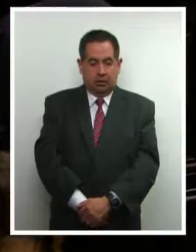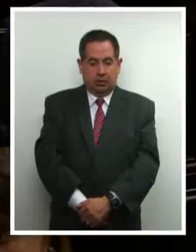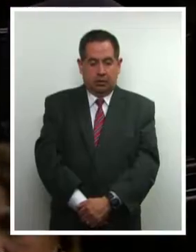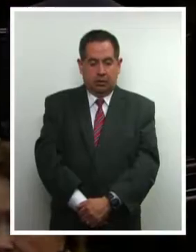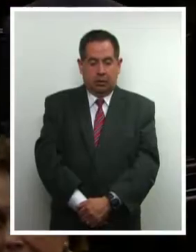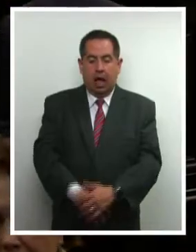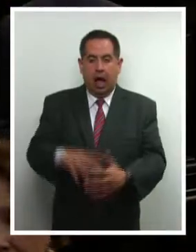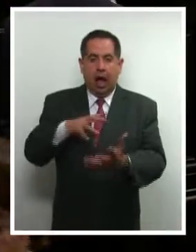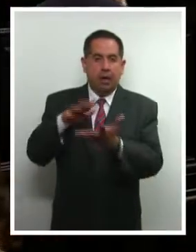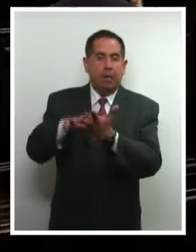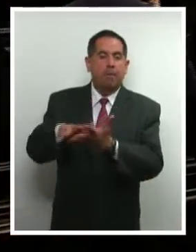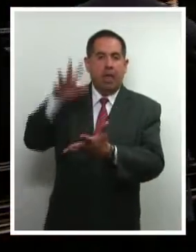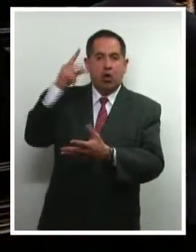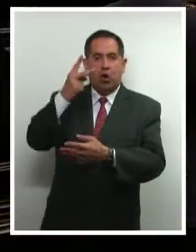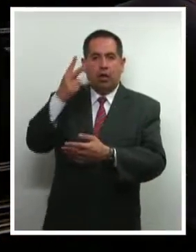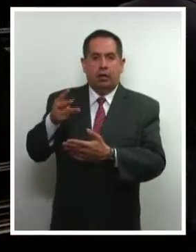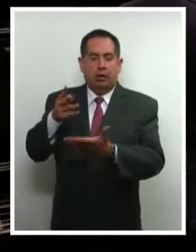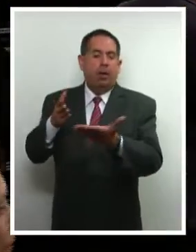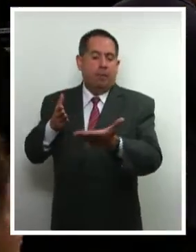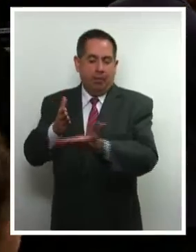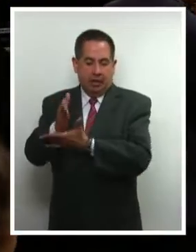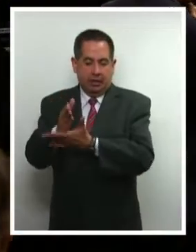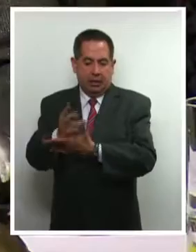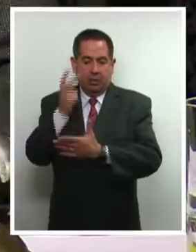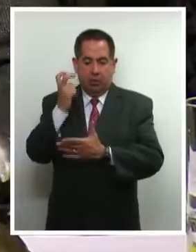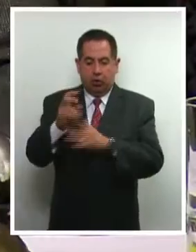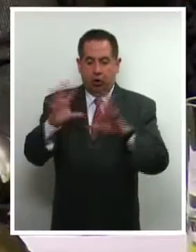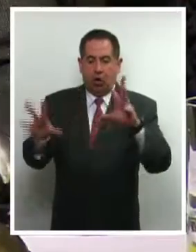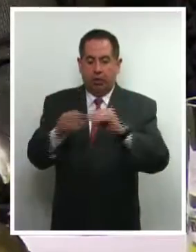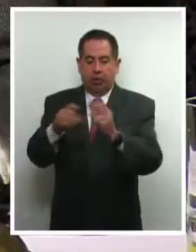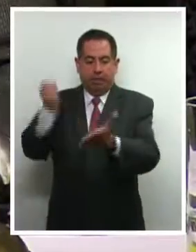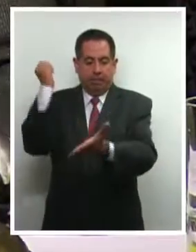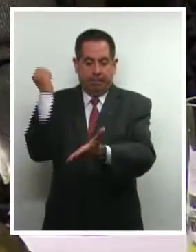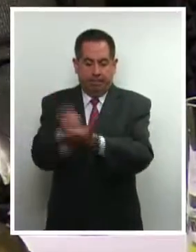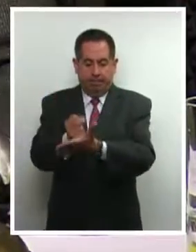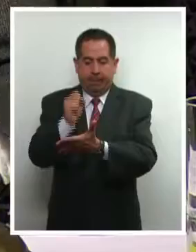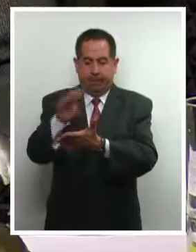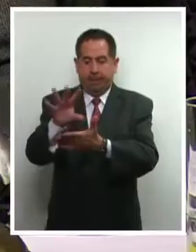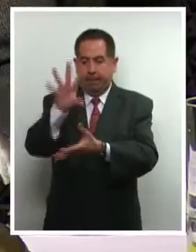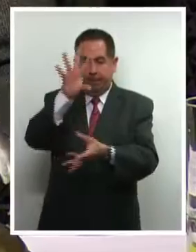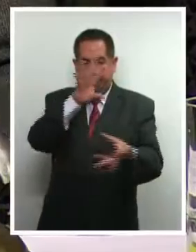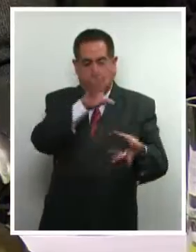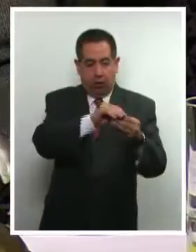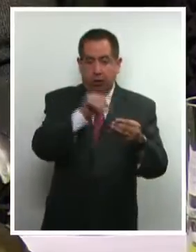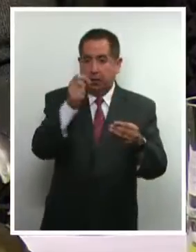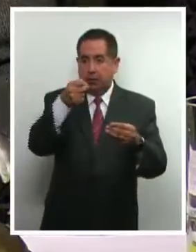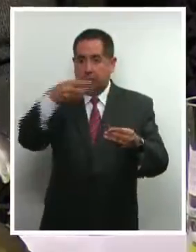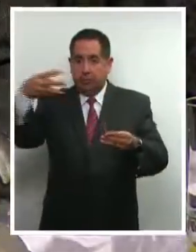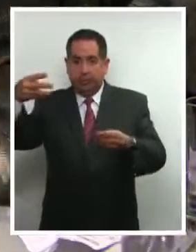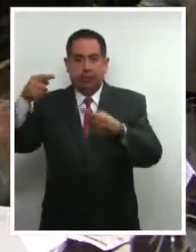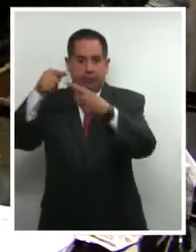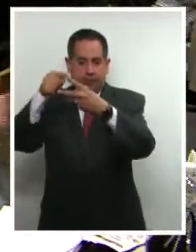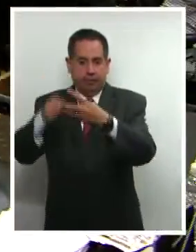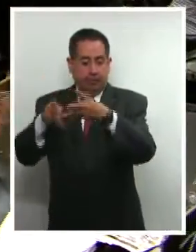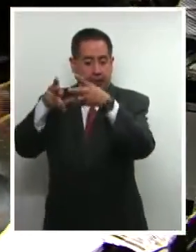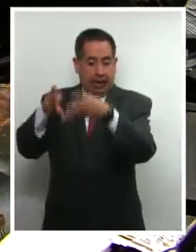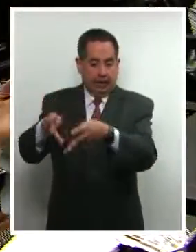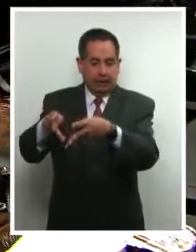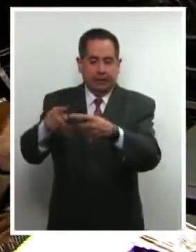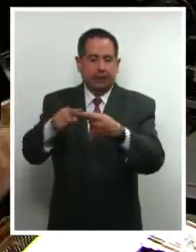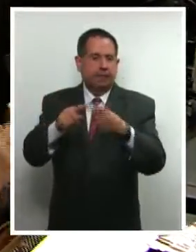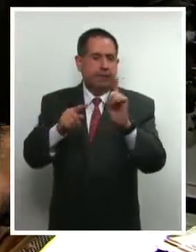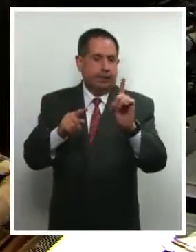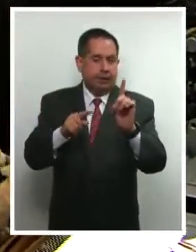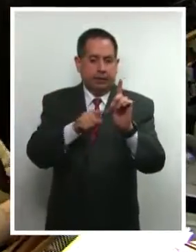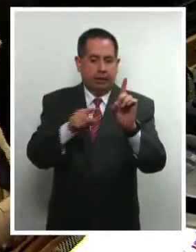Hay mayoría calificada, por lo tanto quedan aprobados en lo general y en lo particular los apartados